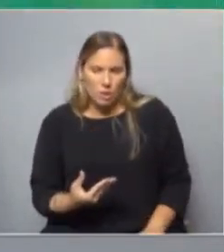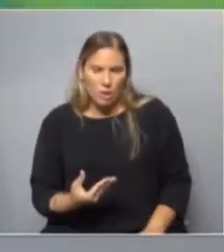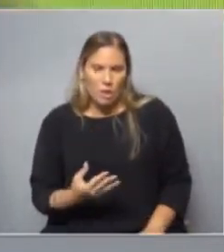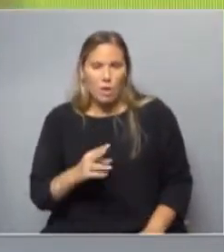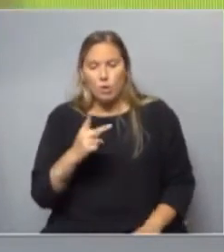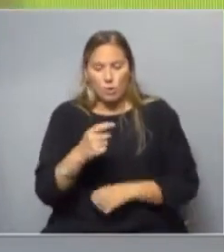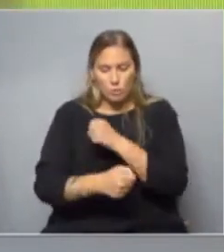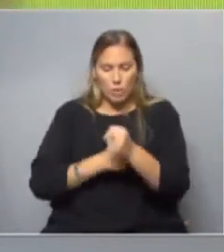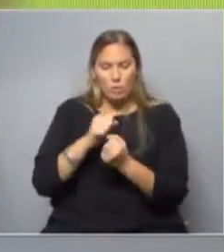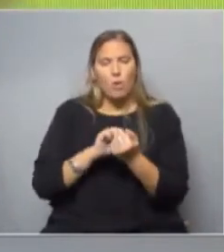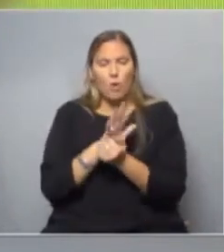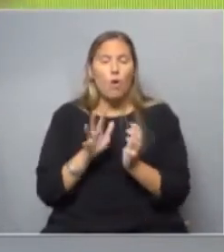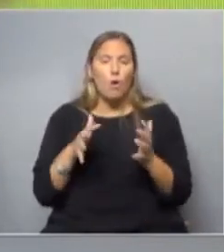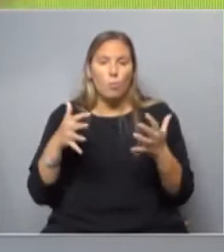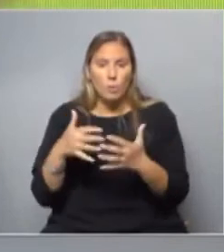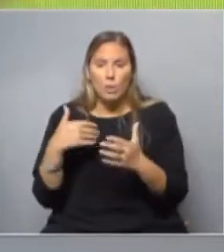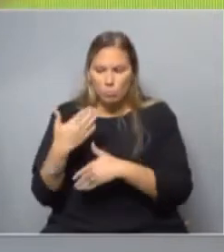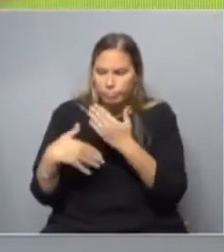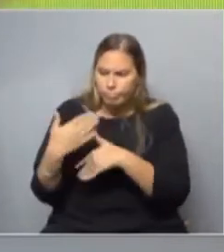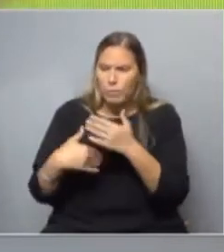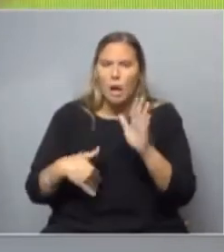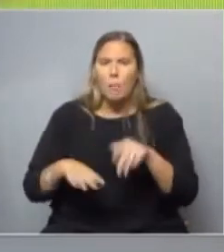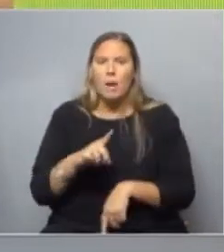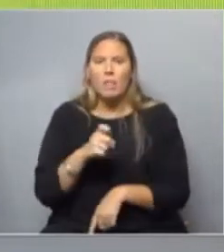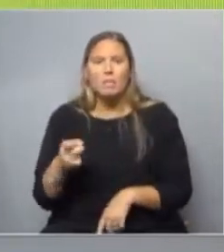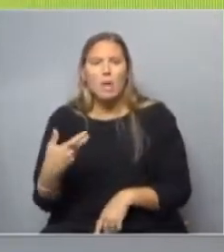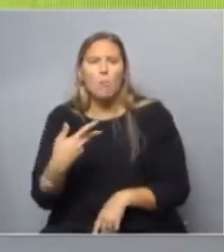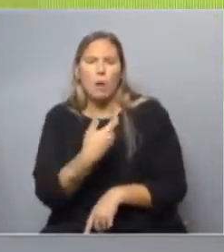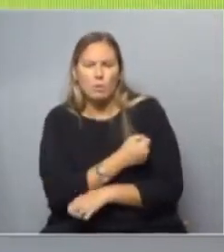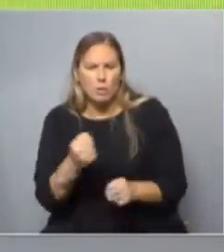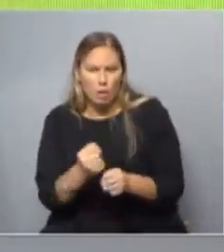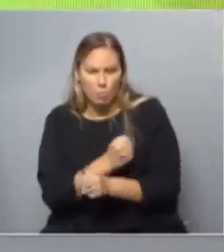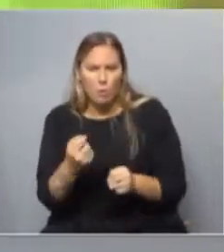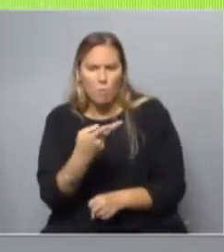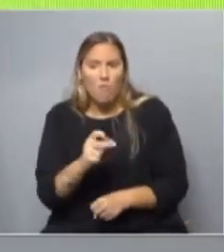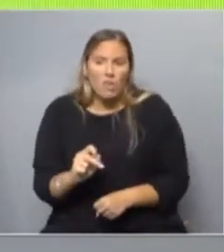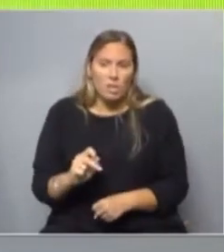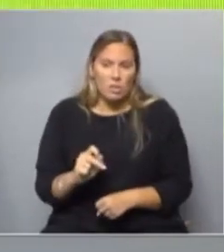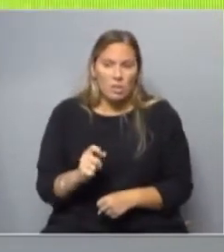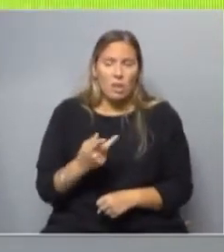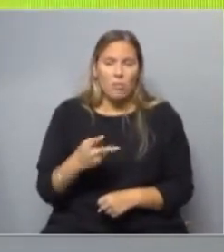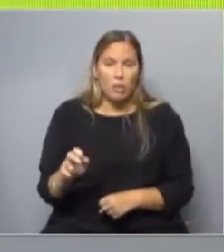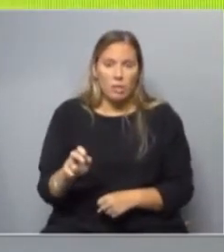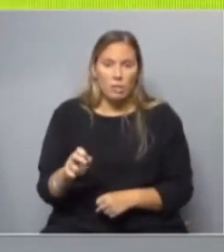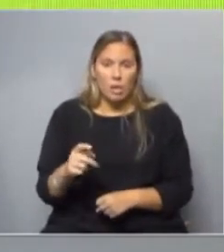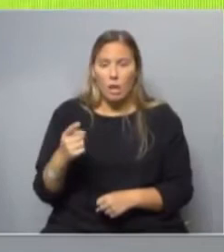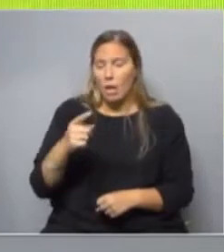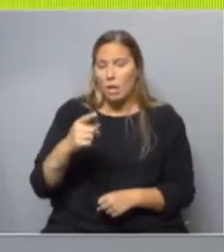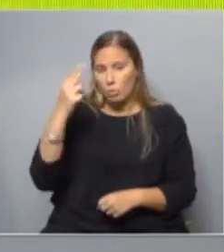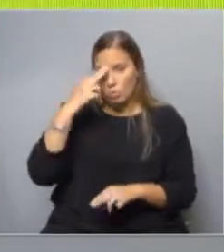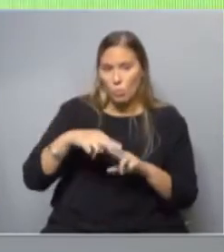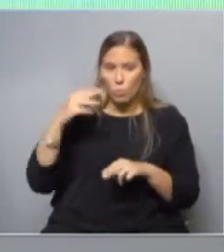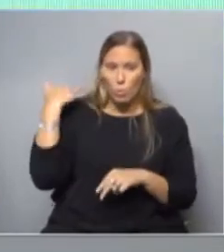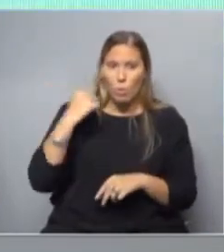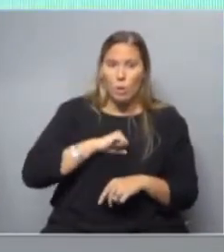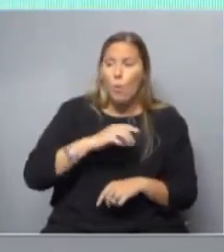los 2 años de COVID se desarrollaron, no sé, más de 100 vacunas, se aprobaron como 20, ¿no? En tuberculosis tenemos una